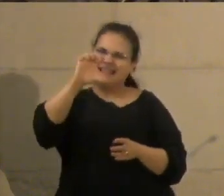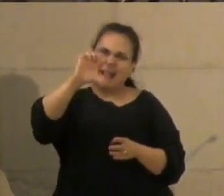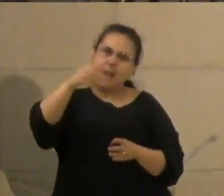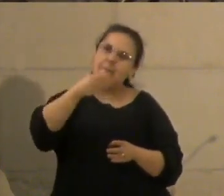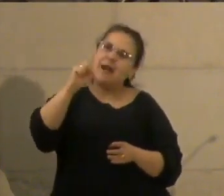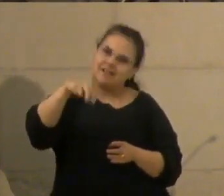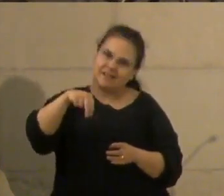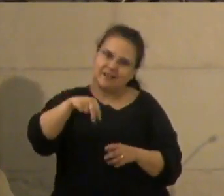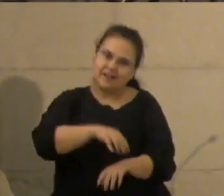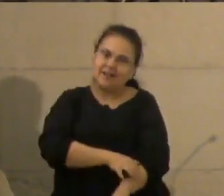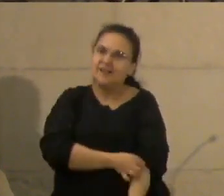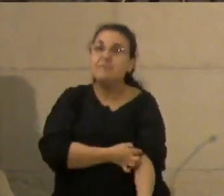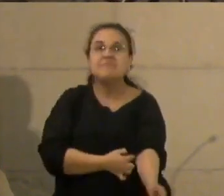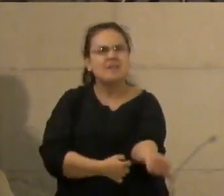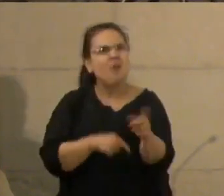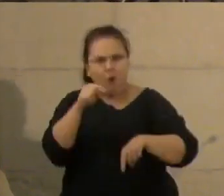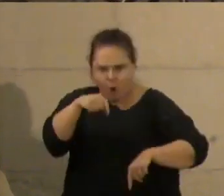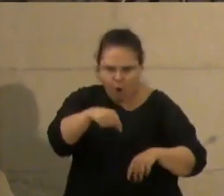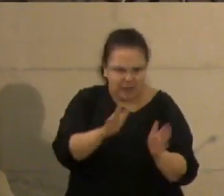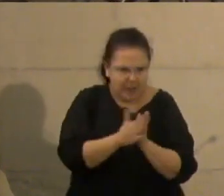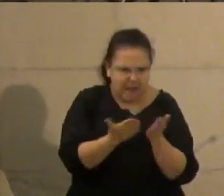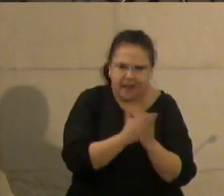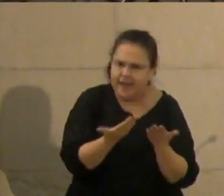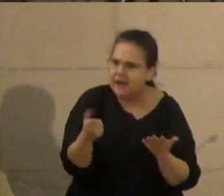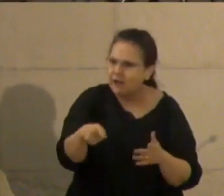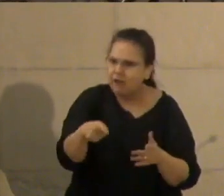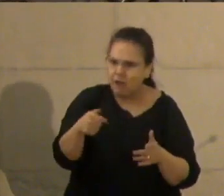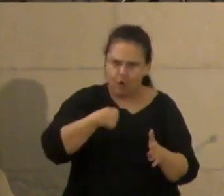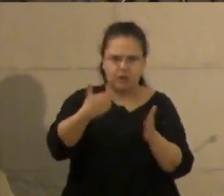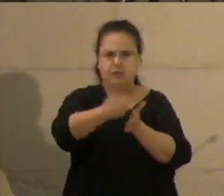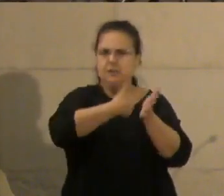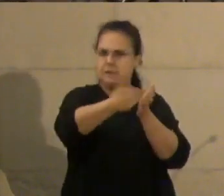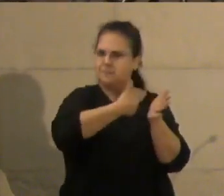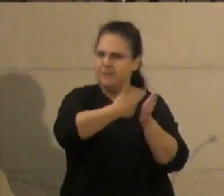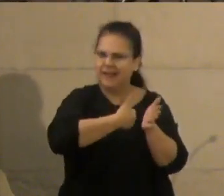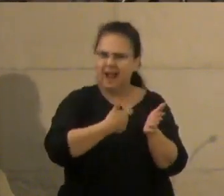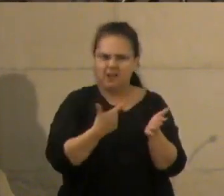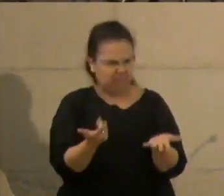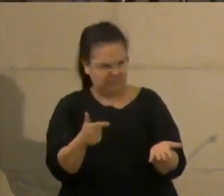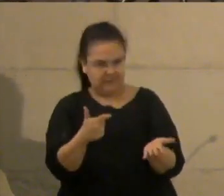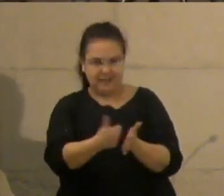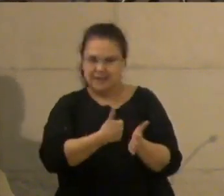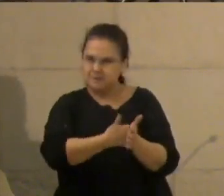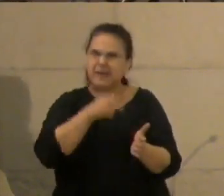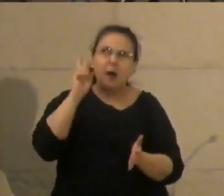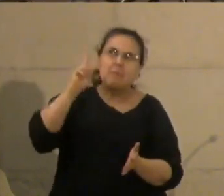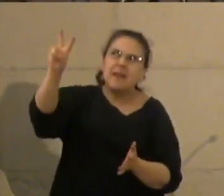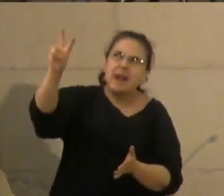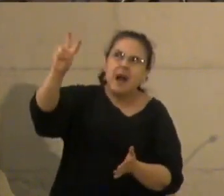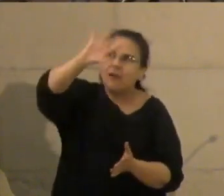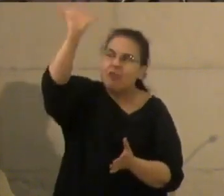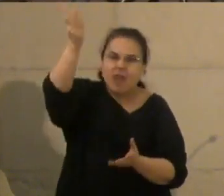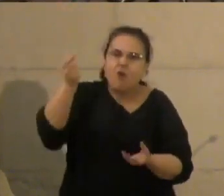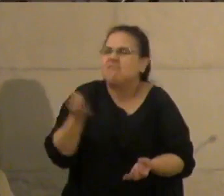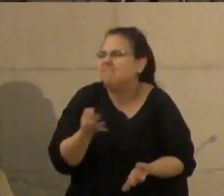Evangelio es más concreto todavía. Jesús nos explica en qué consiste esto de mirar al cielo, cómo se puede